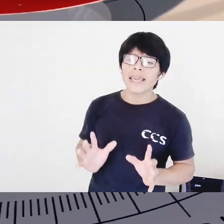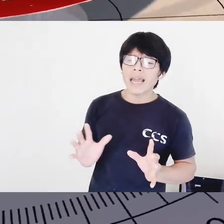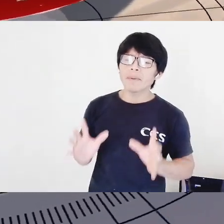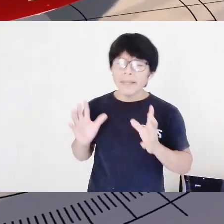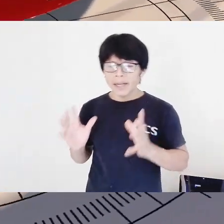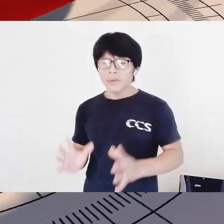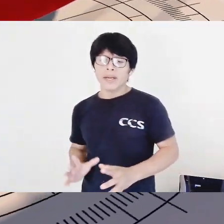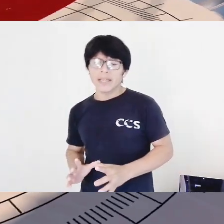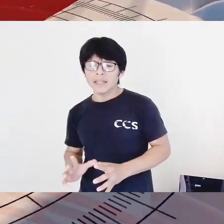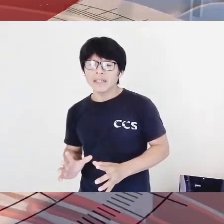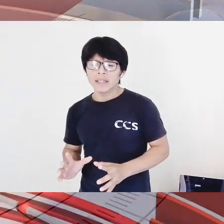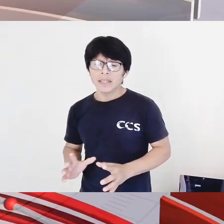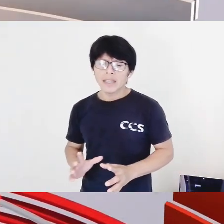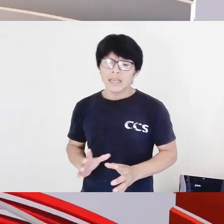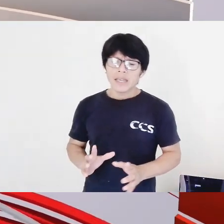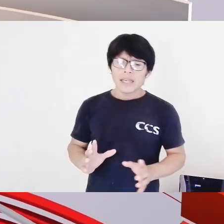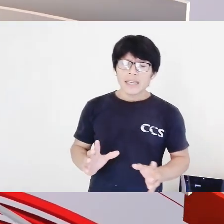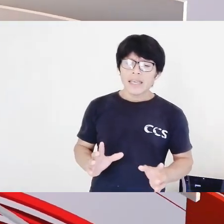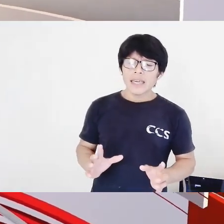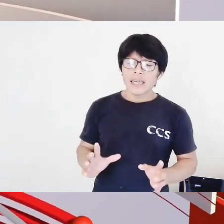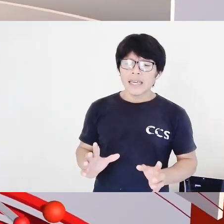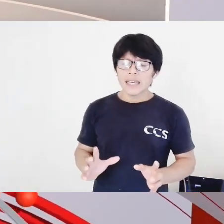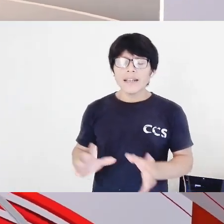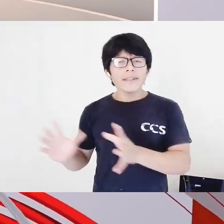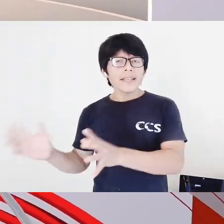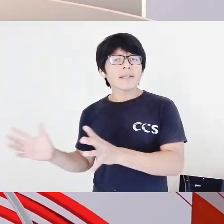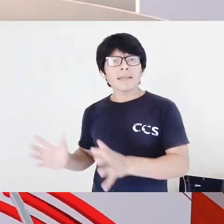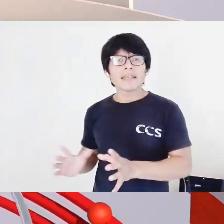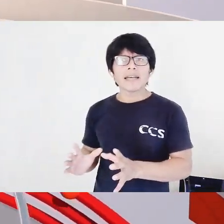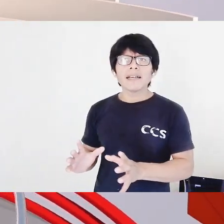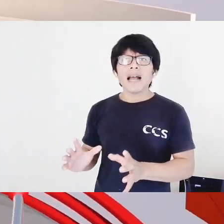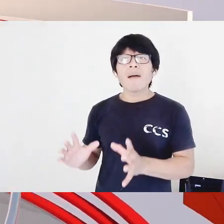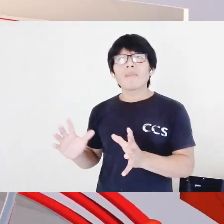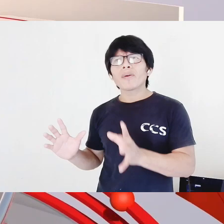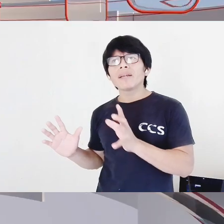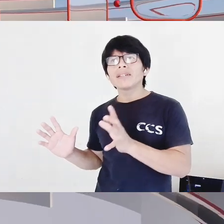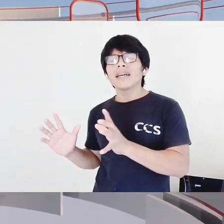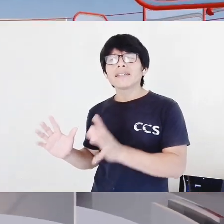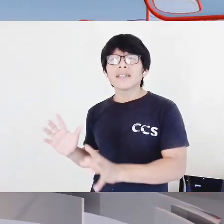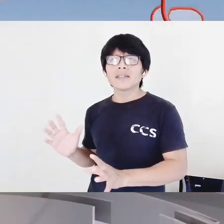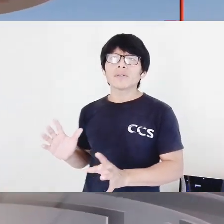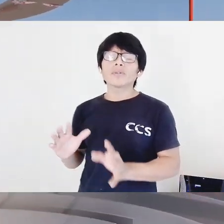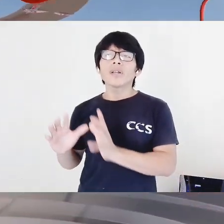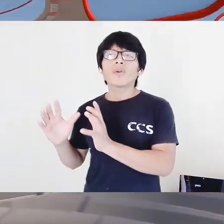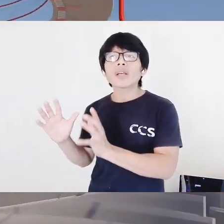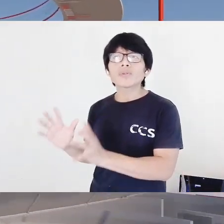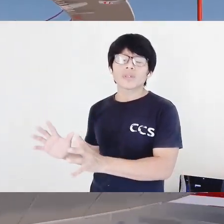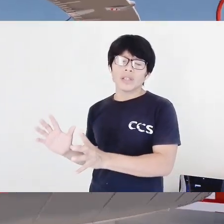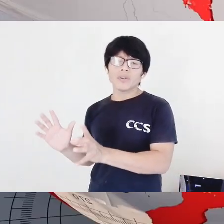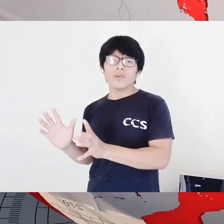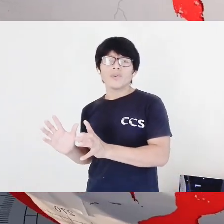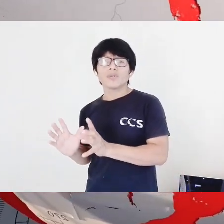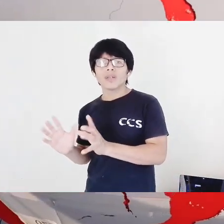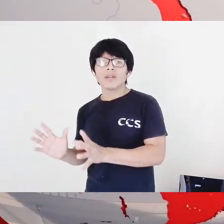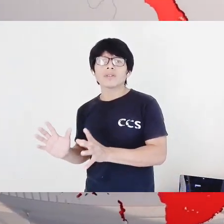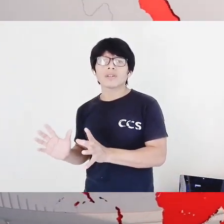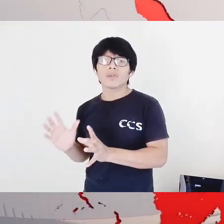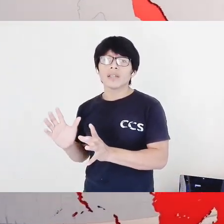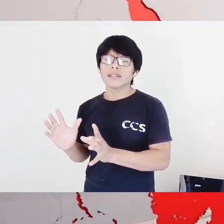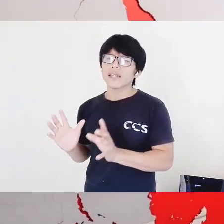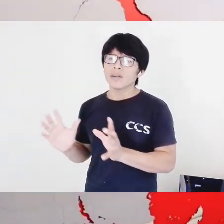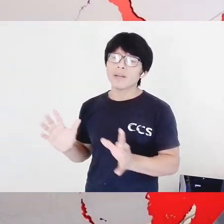recordarles algo porque a mí me da coraje que la derecha mexicana aprovecha esta situación de lo que sucedió con